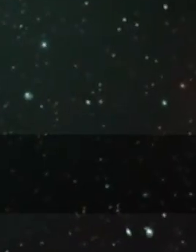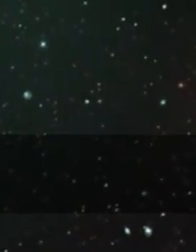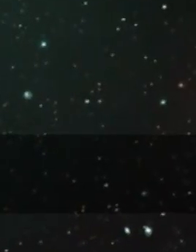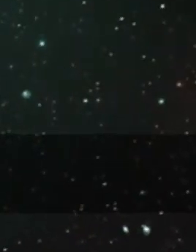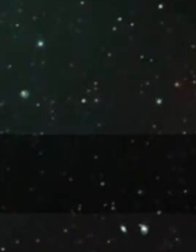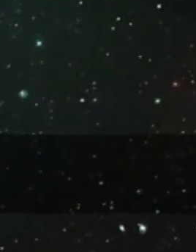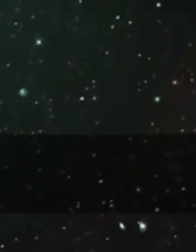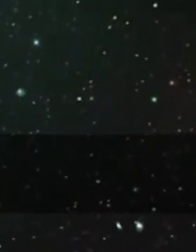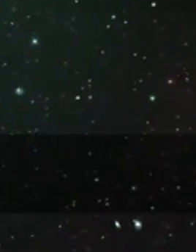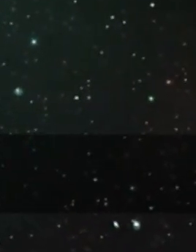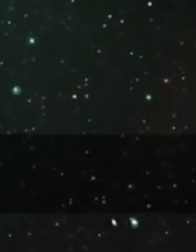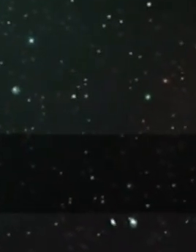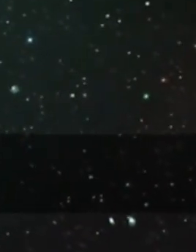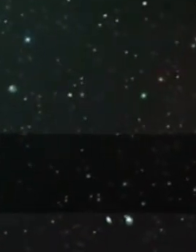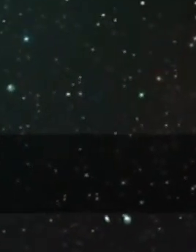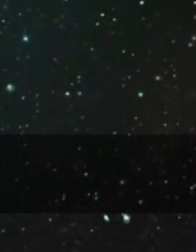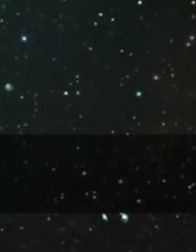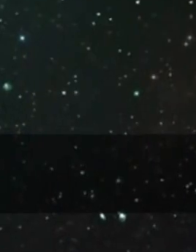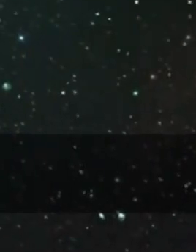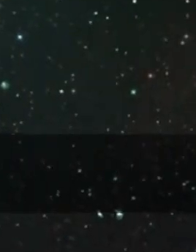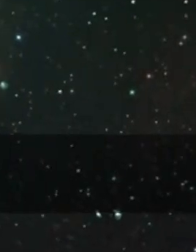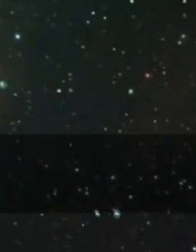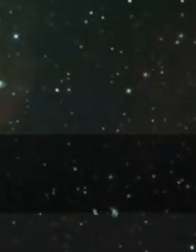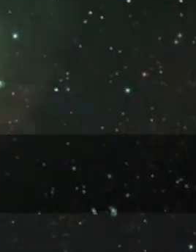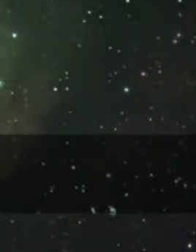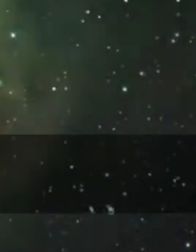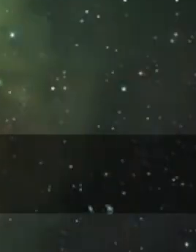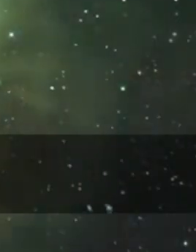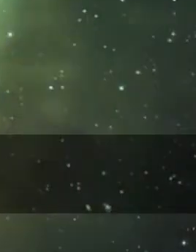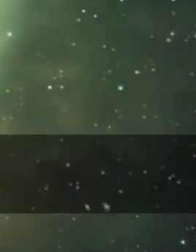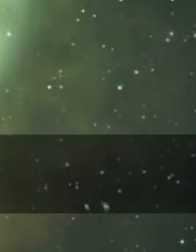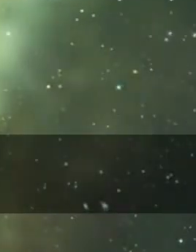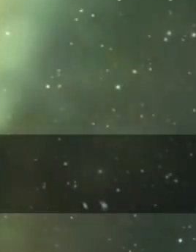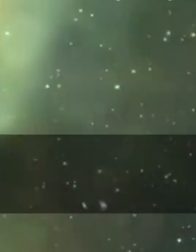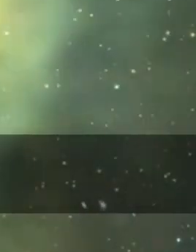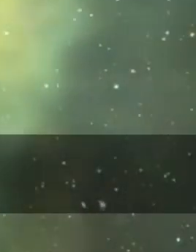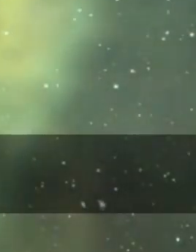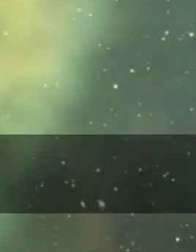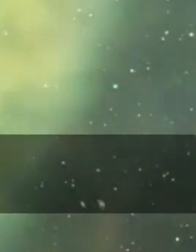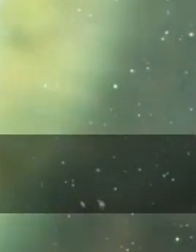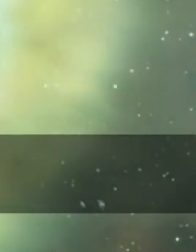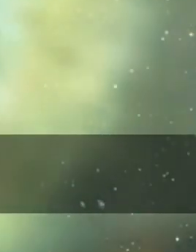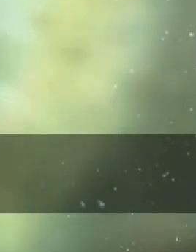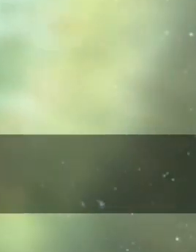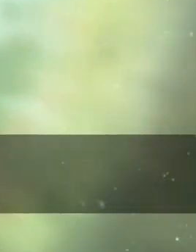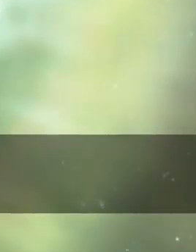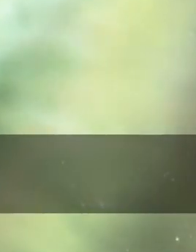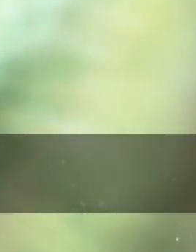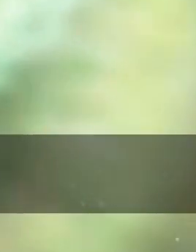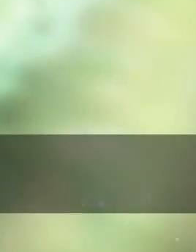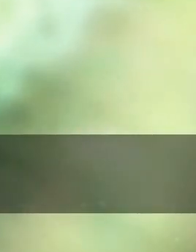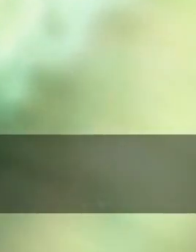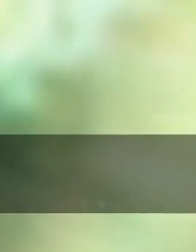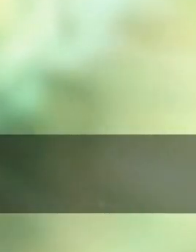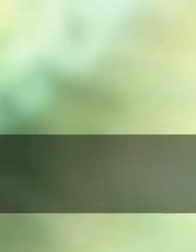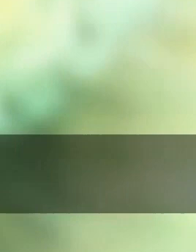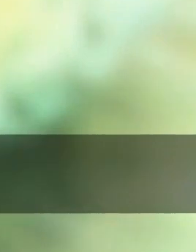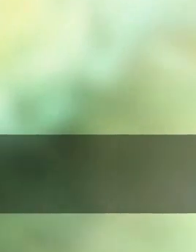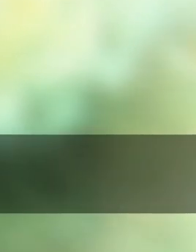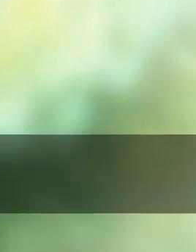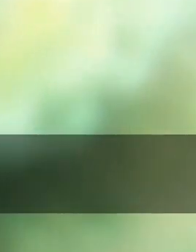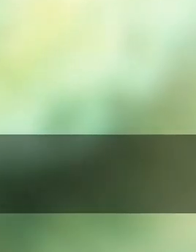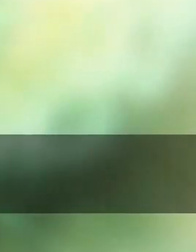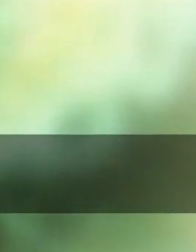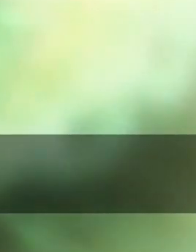ESO telescopes have provided definitive proof that long gamma-ray bursts are linked with the climatic explosions of